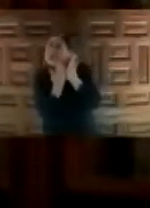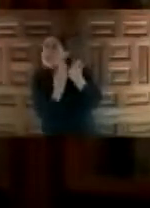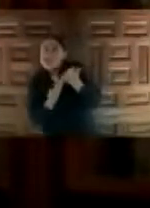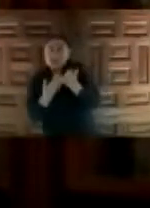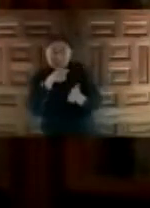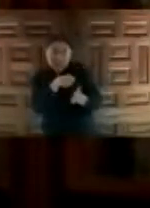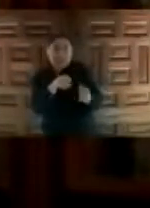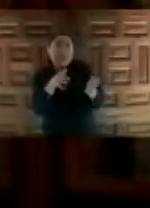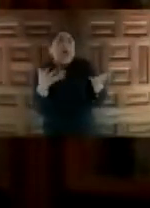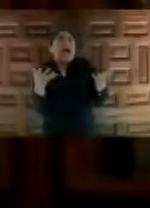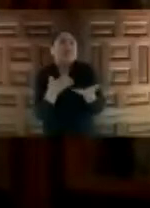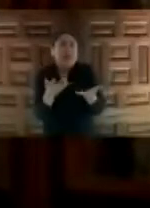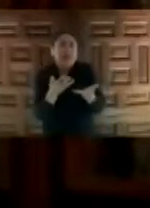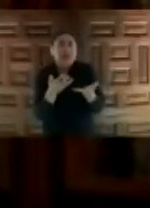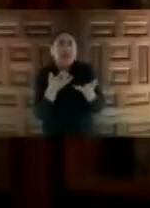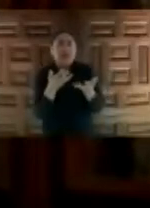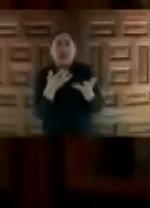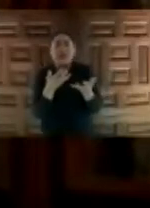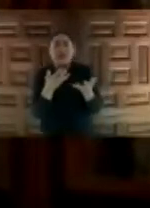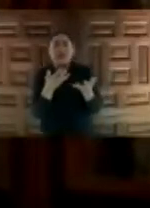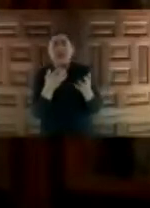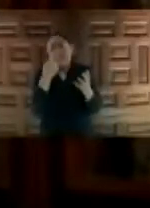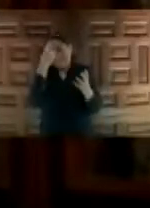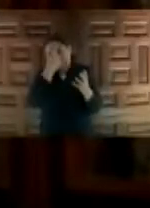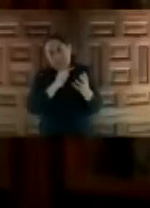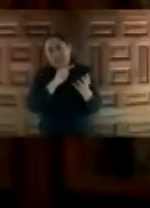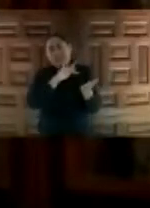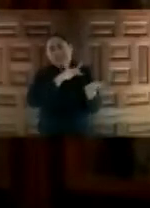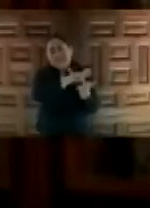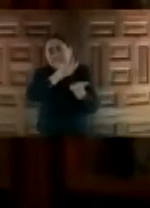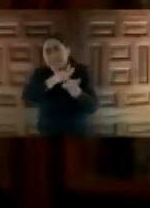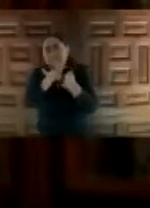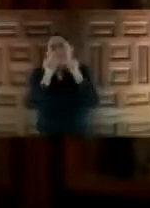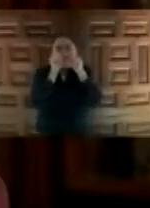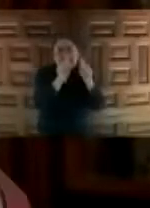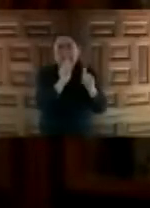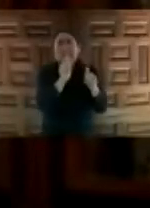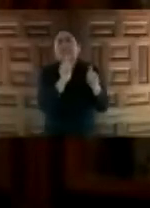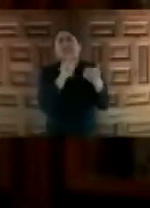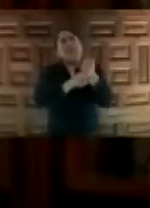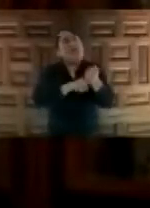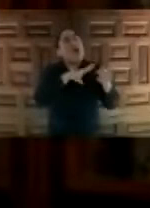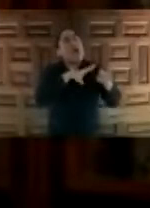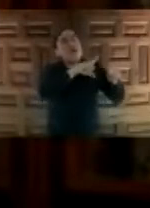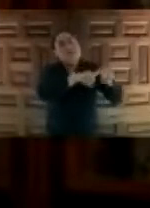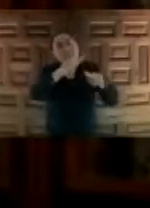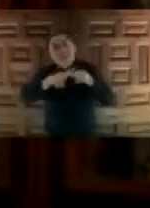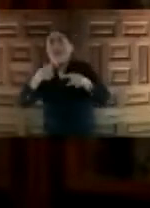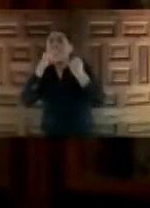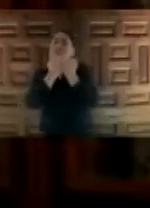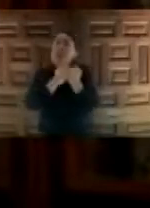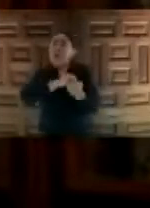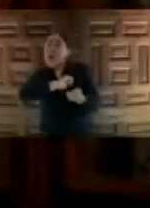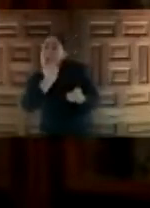sistema en términos específicos para su desarrollo de su diversidad e incluir a todos estos subsistemas en